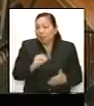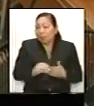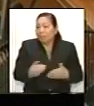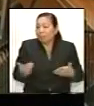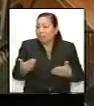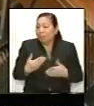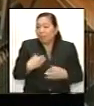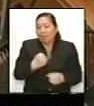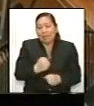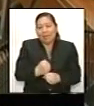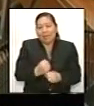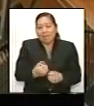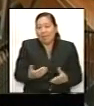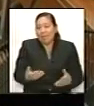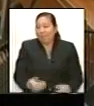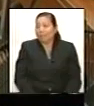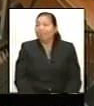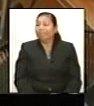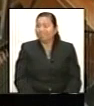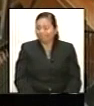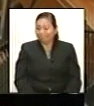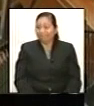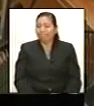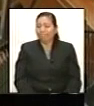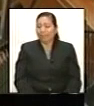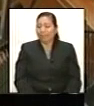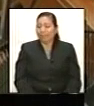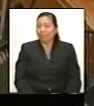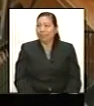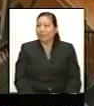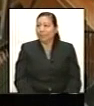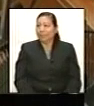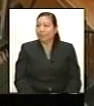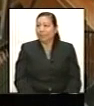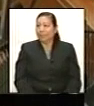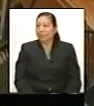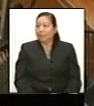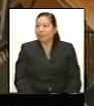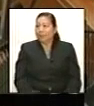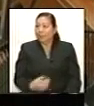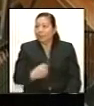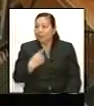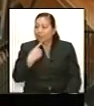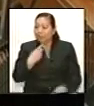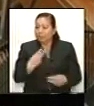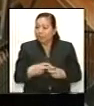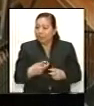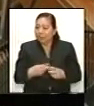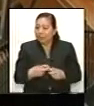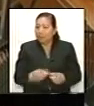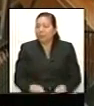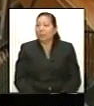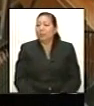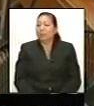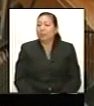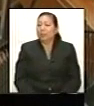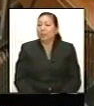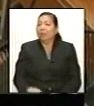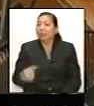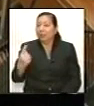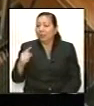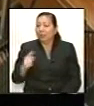chamba nomás. Entonces, me ha pasado con mis datos personales en aplicaciones de